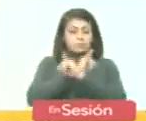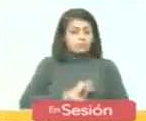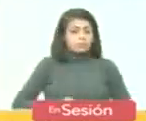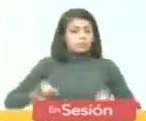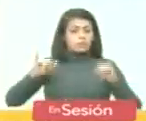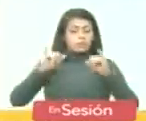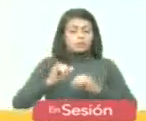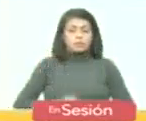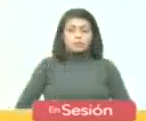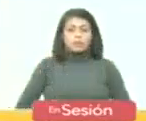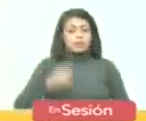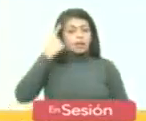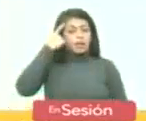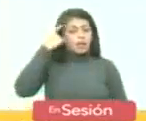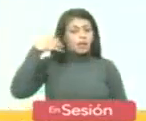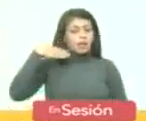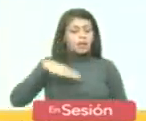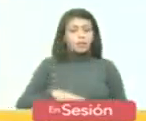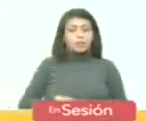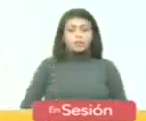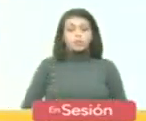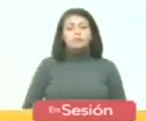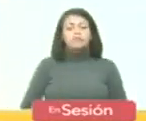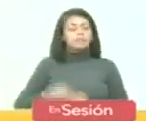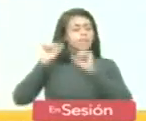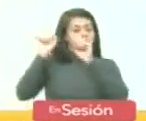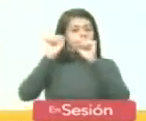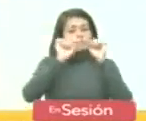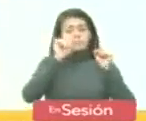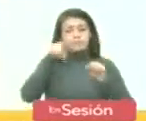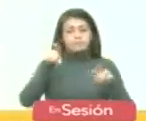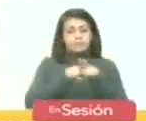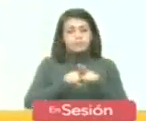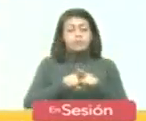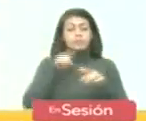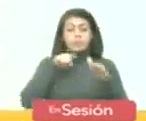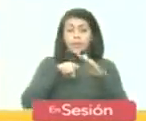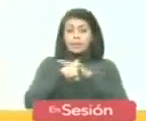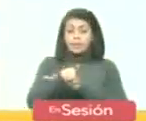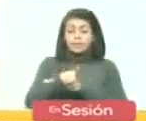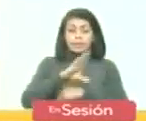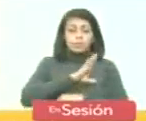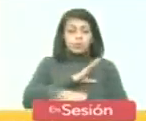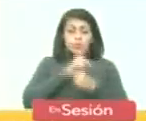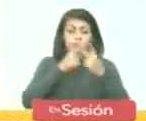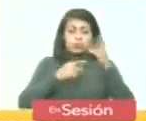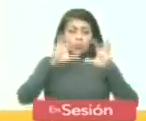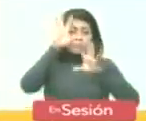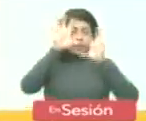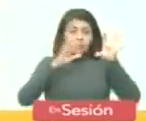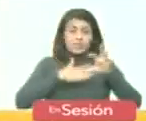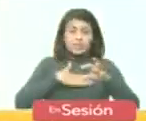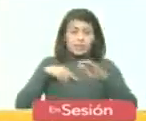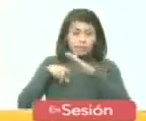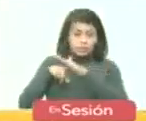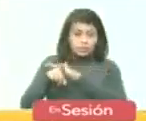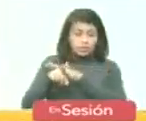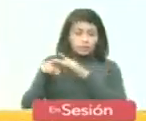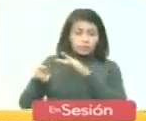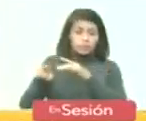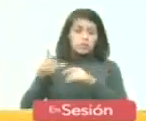independentistas, creyendo y condenando a su vez el injerencismo de otros países que quieran tratar